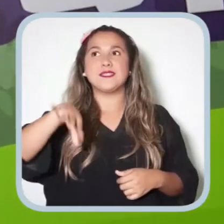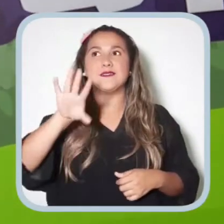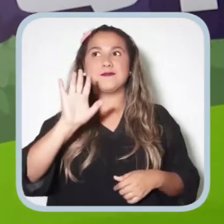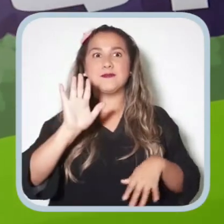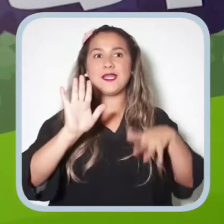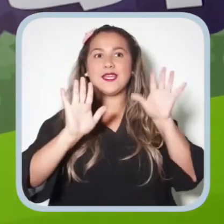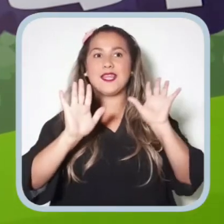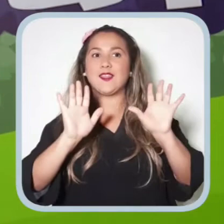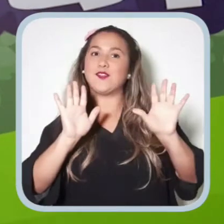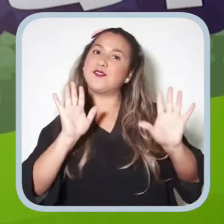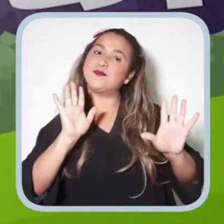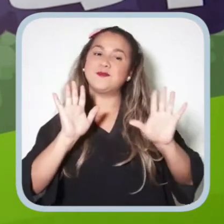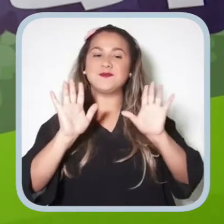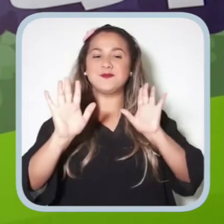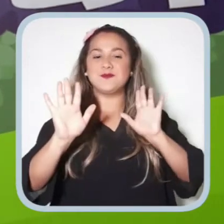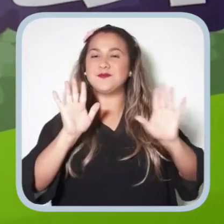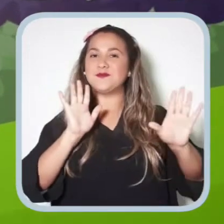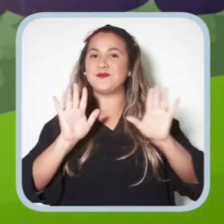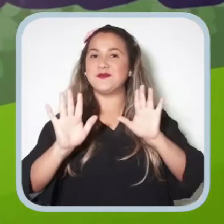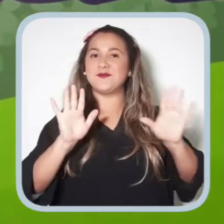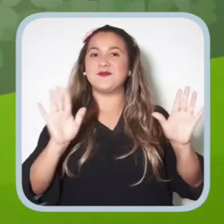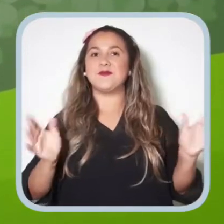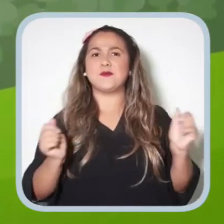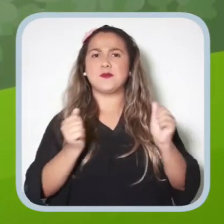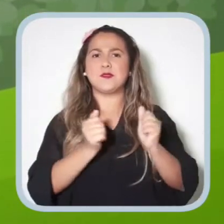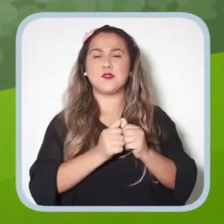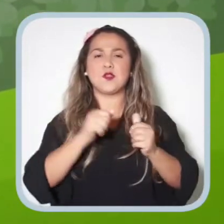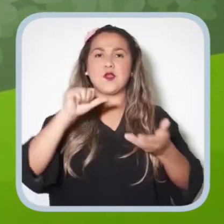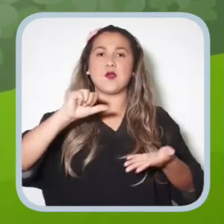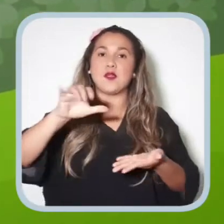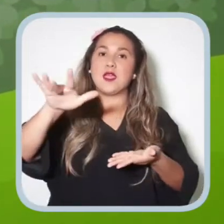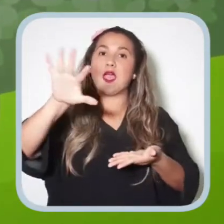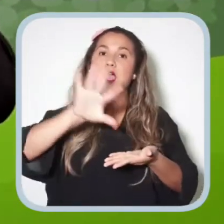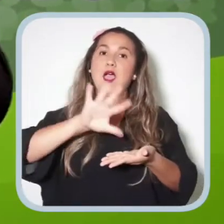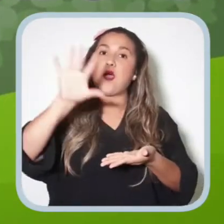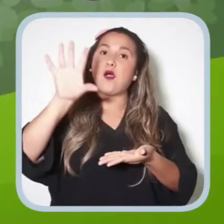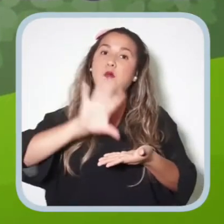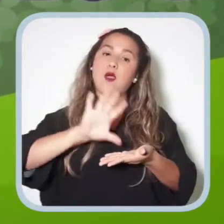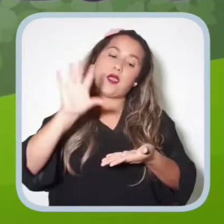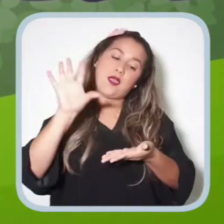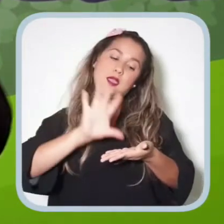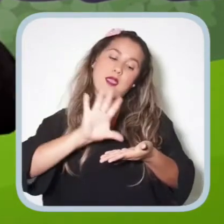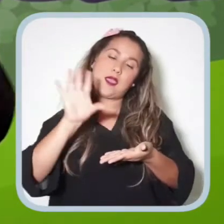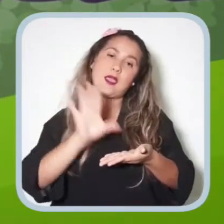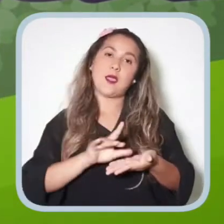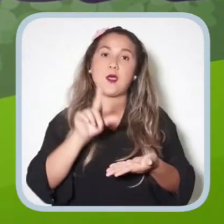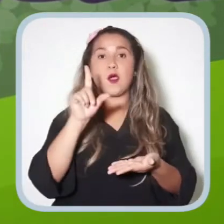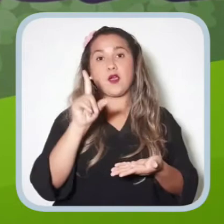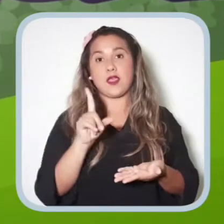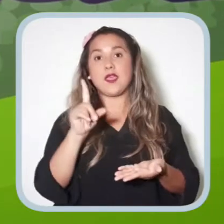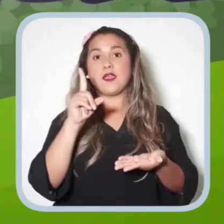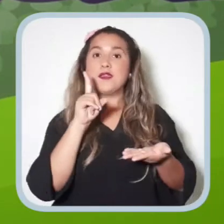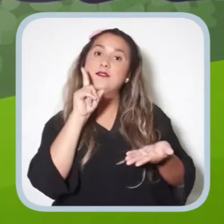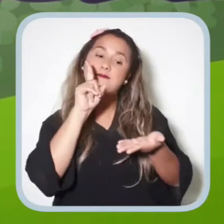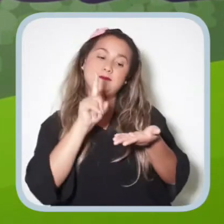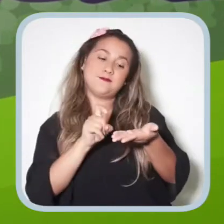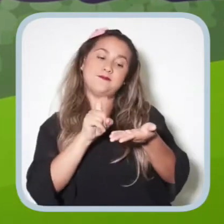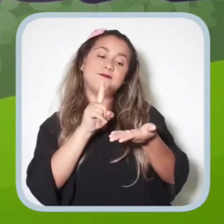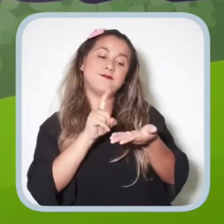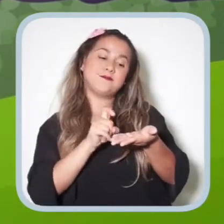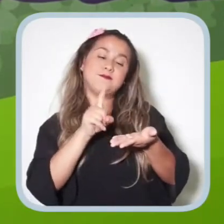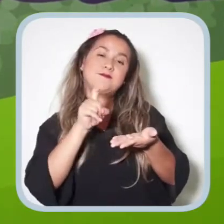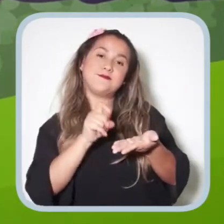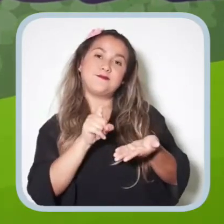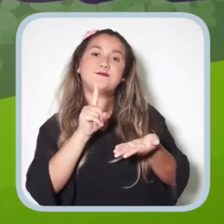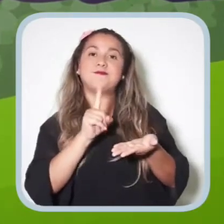manitos. Con un chorrito de agua y un poco de jabón.